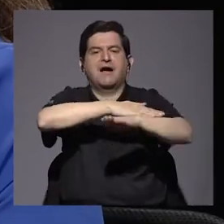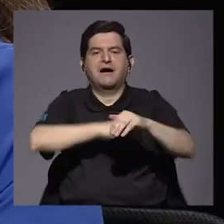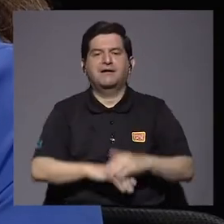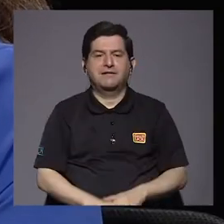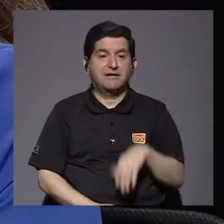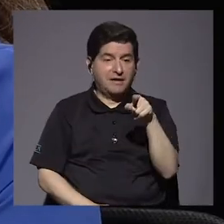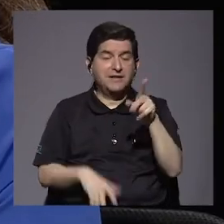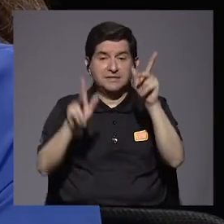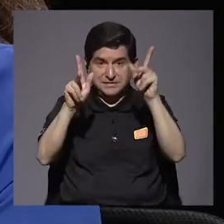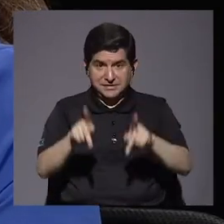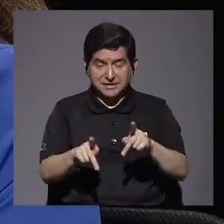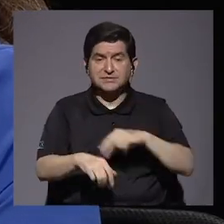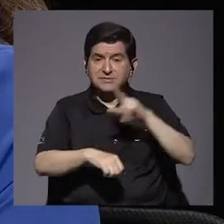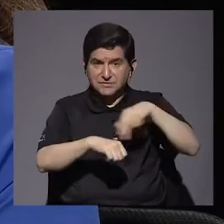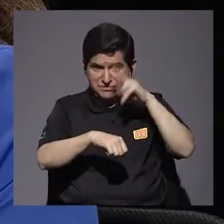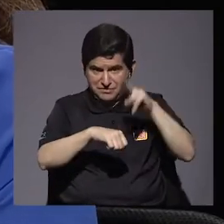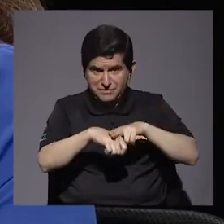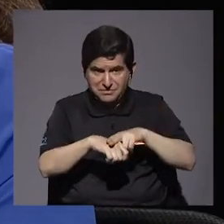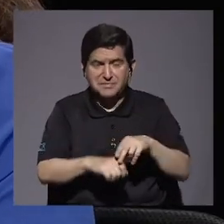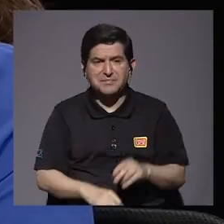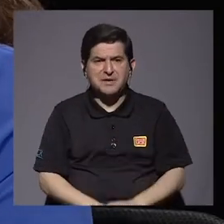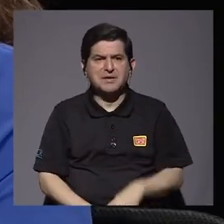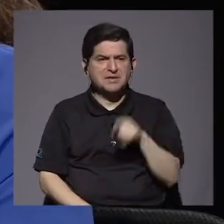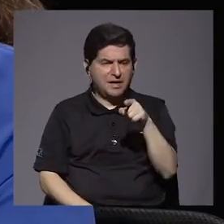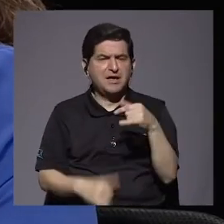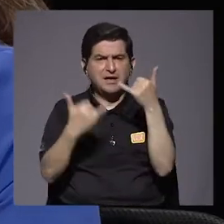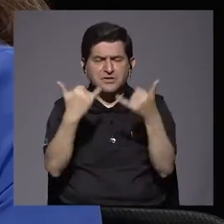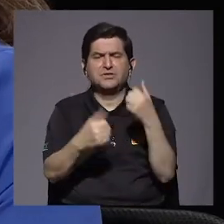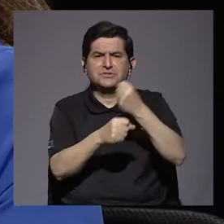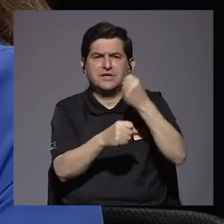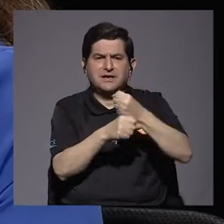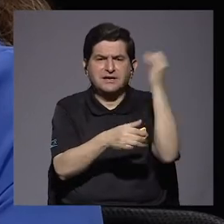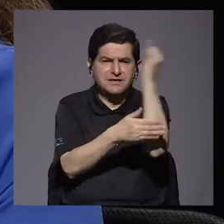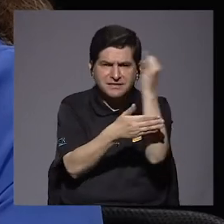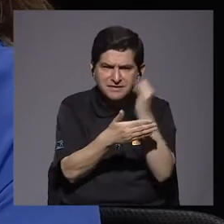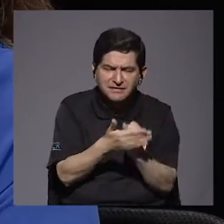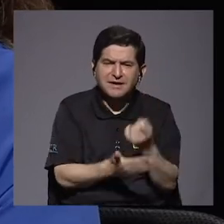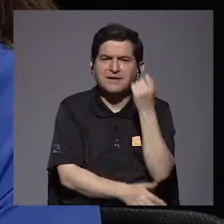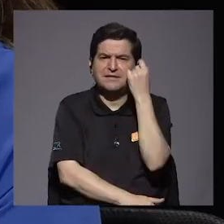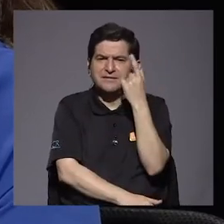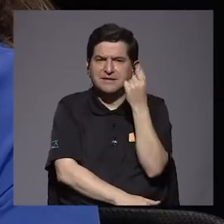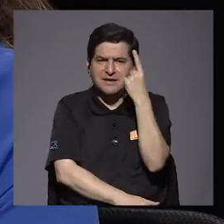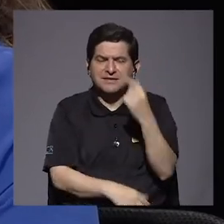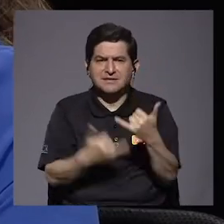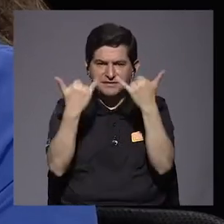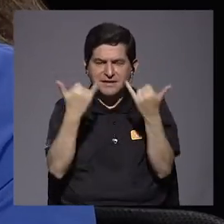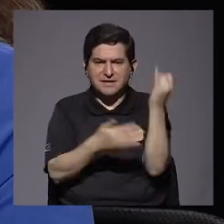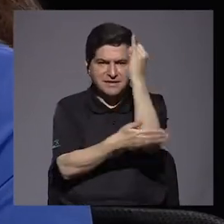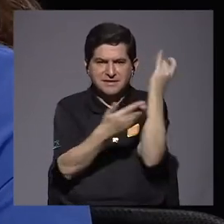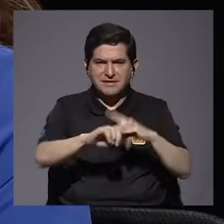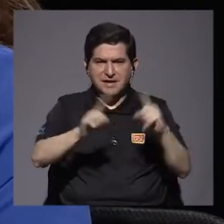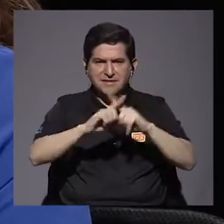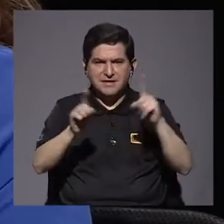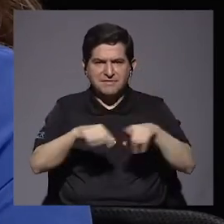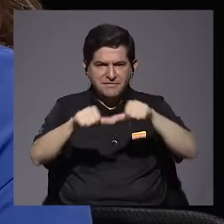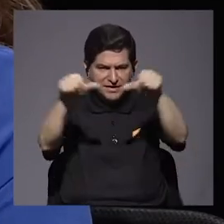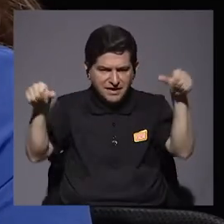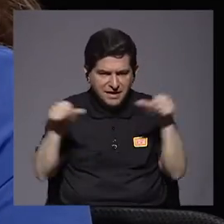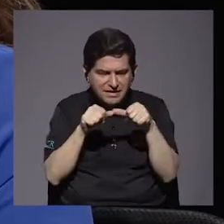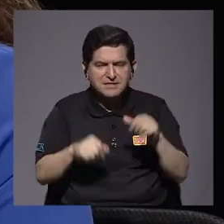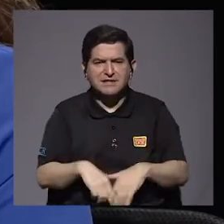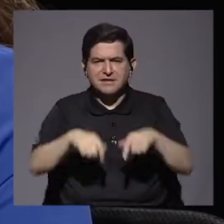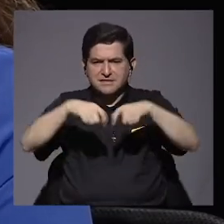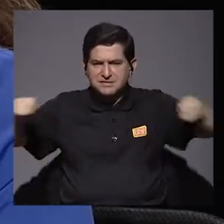estas son personas que generalmente además han venido haciendo arte, y hay que entender ya el arte desde las múltiples facetas y